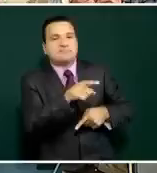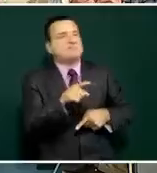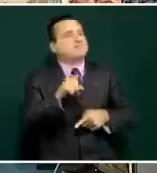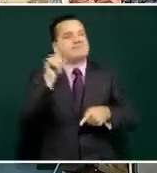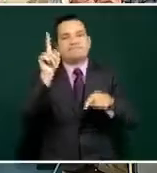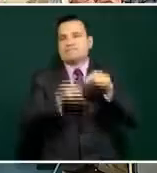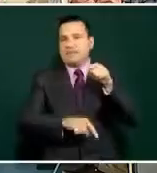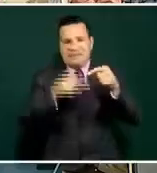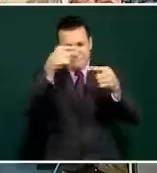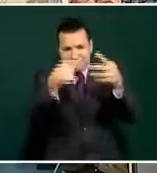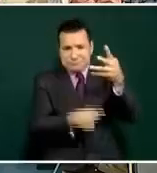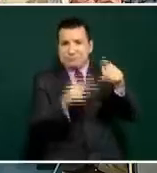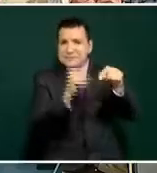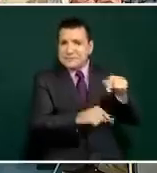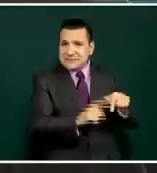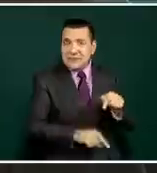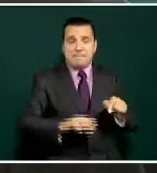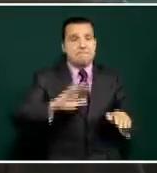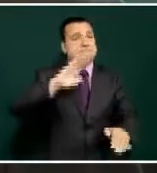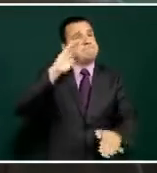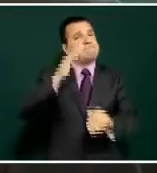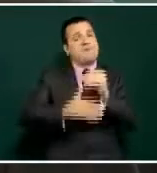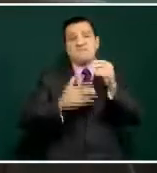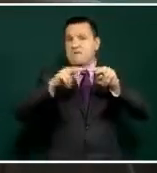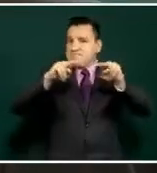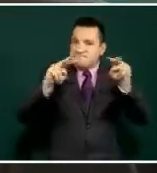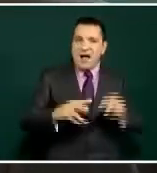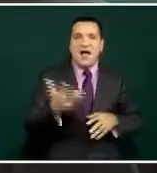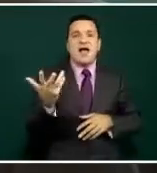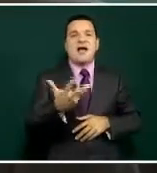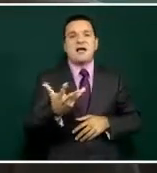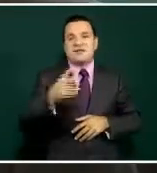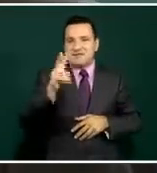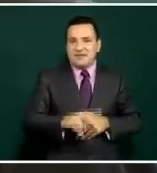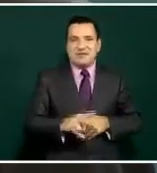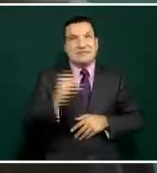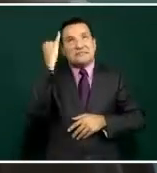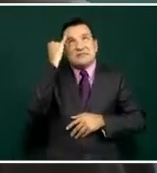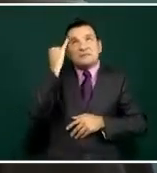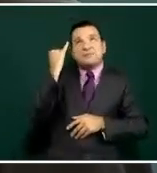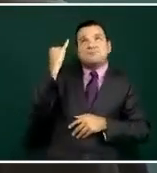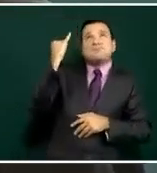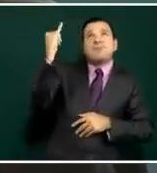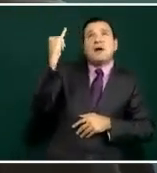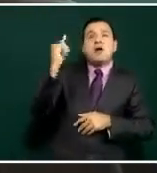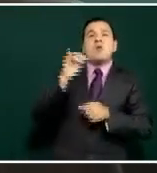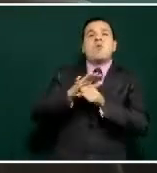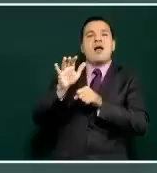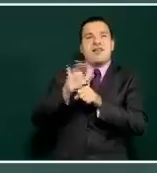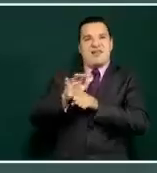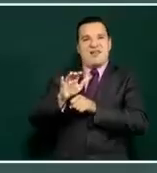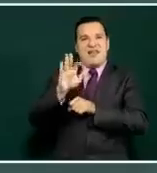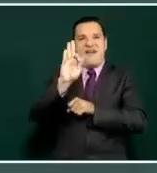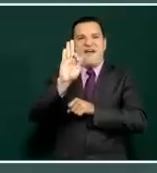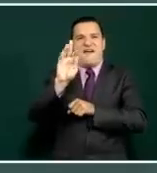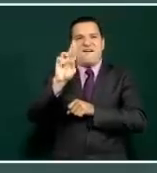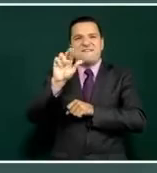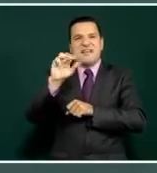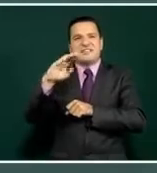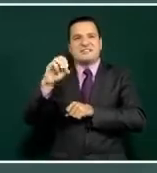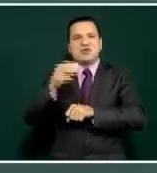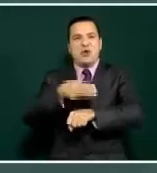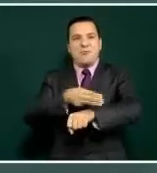fin llevemos a la práctica el ideal de Madero,